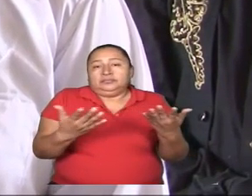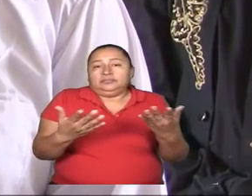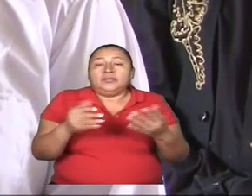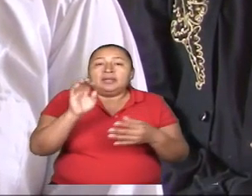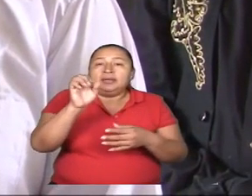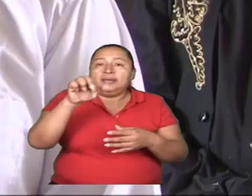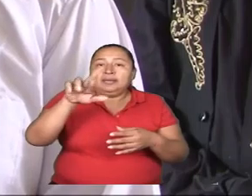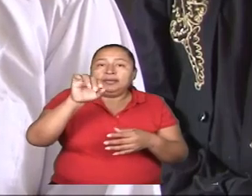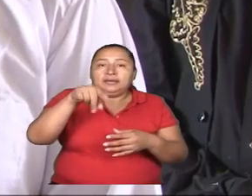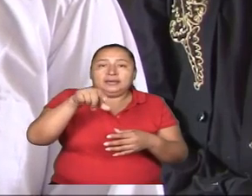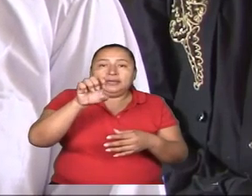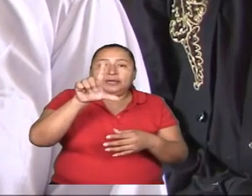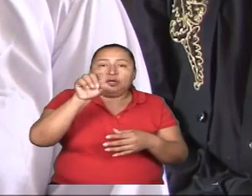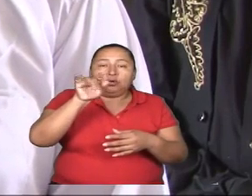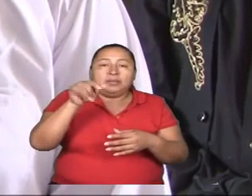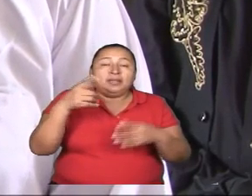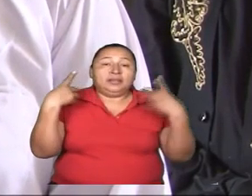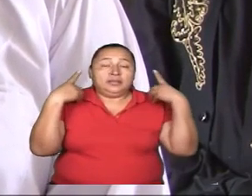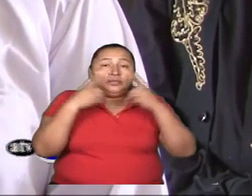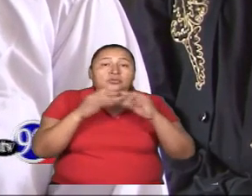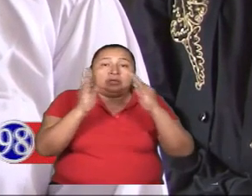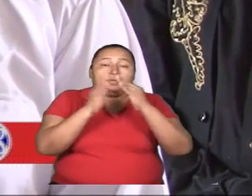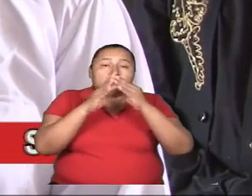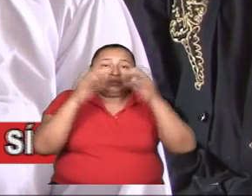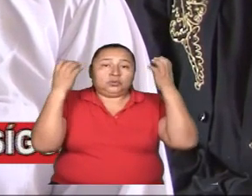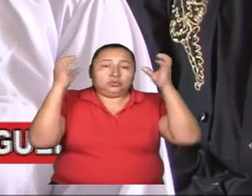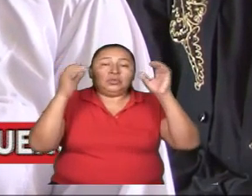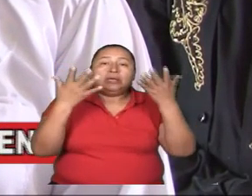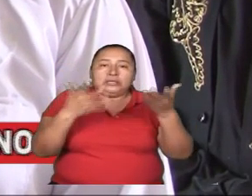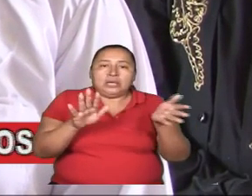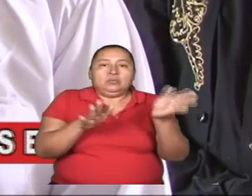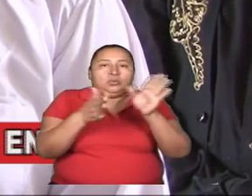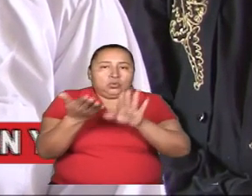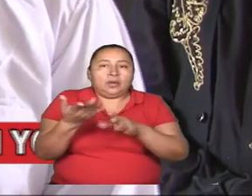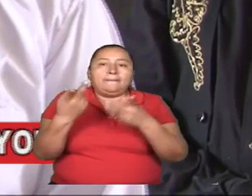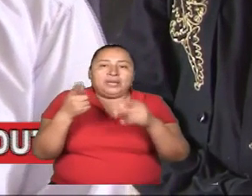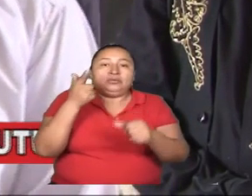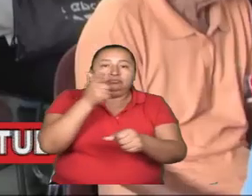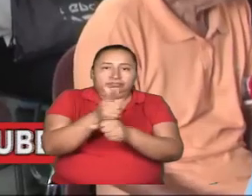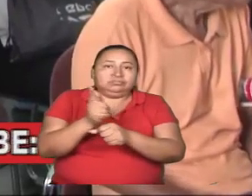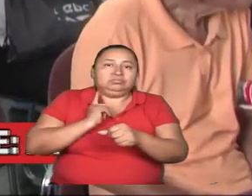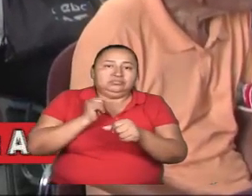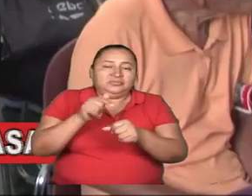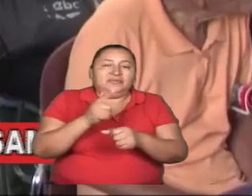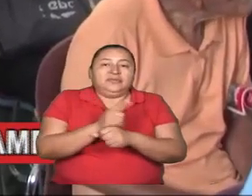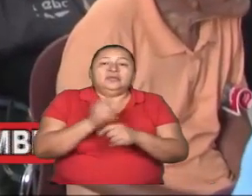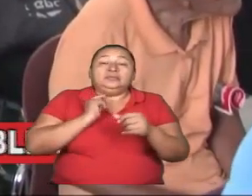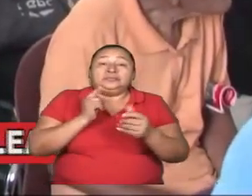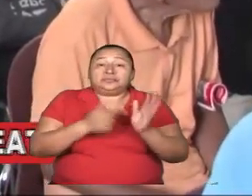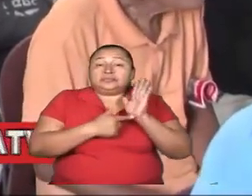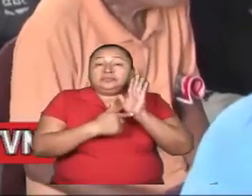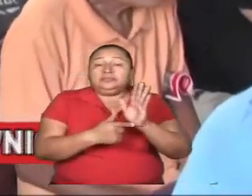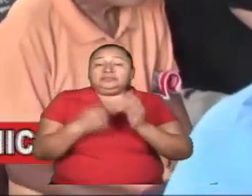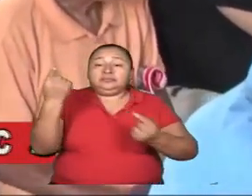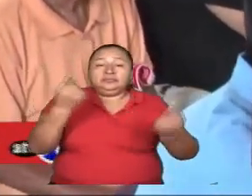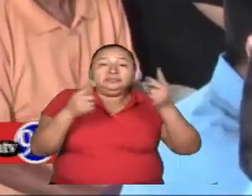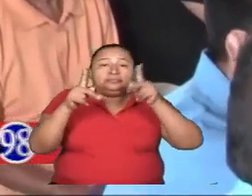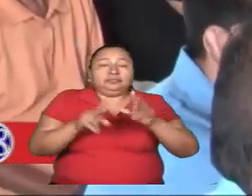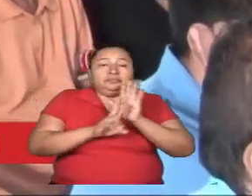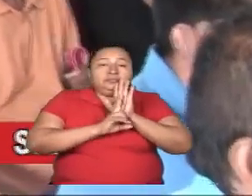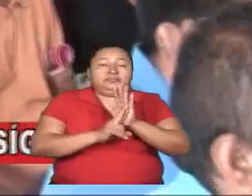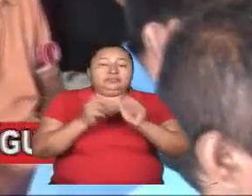Enrique López, director de la Casa de Cultura, que ya falleció, pero que quedó grabado en este video. A la presentación asistieron representantes